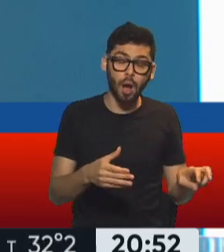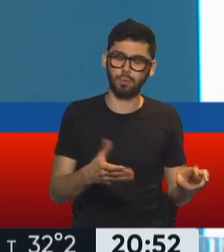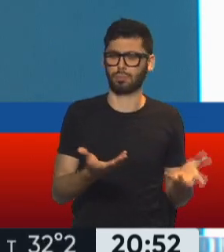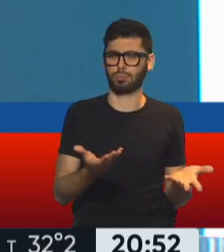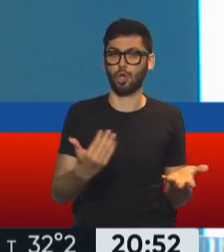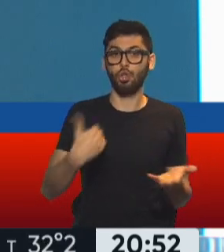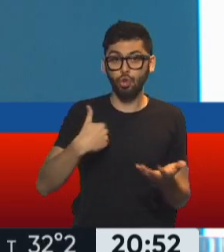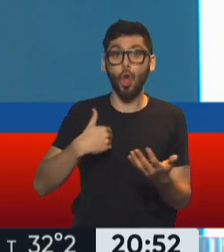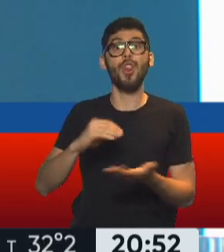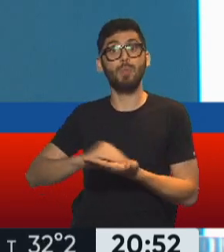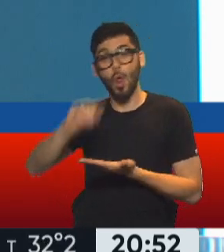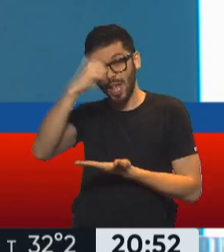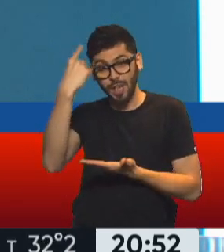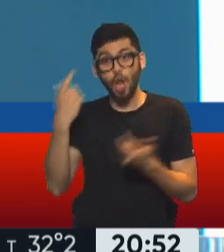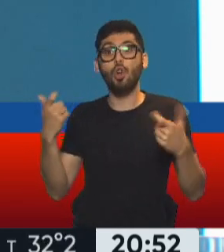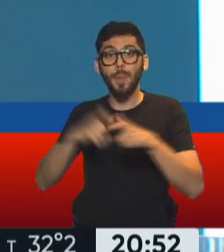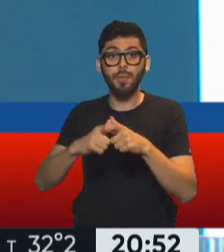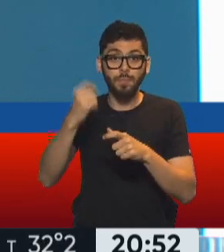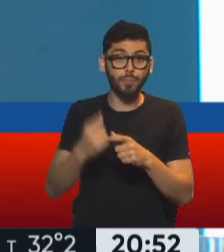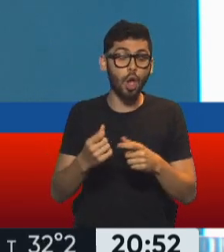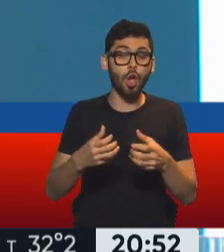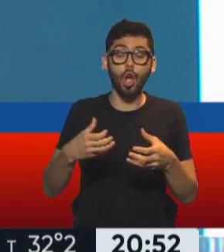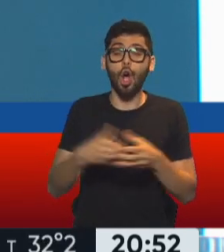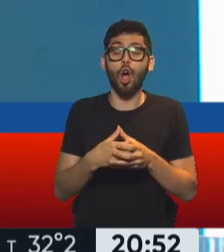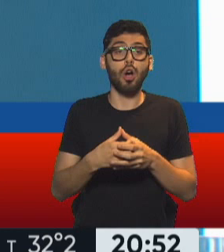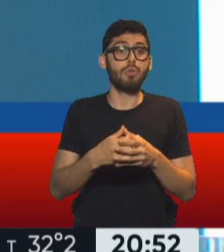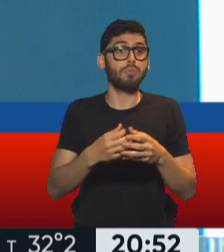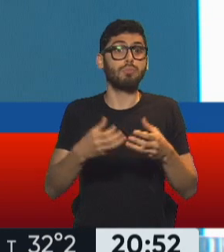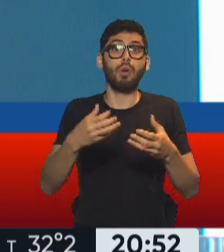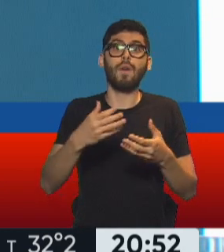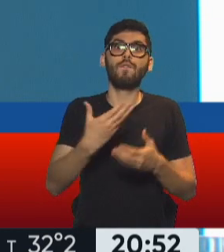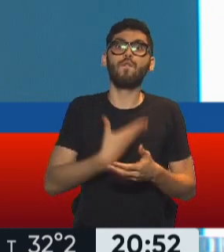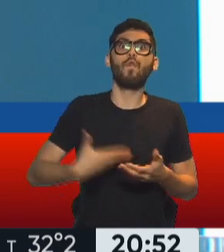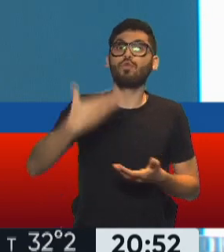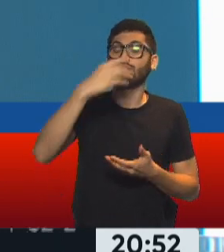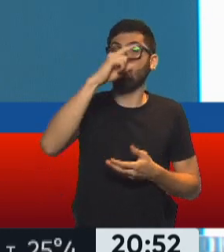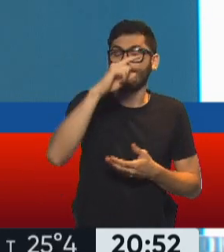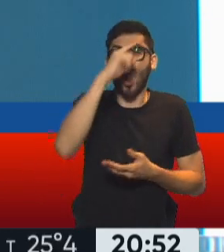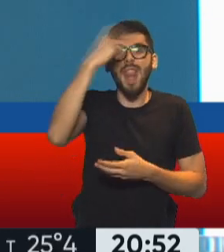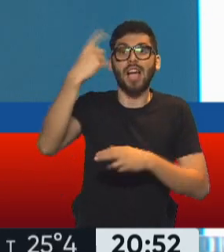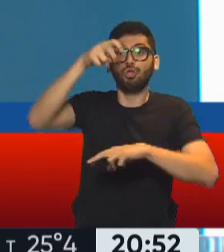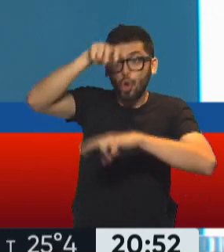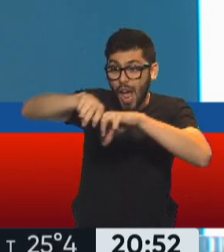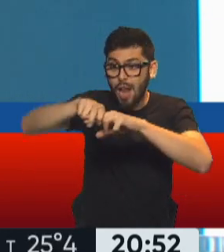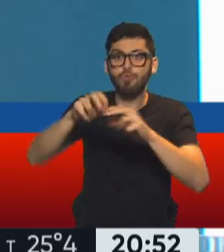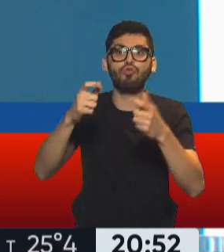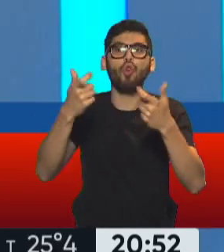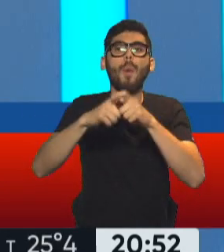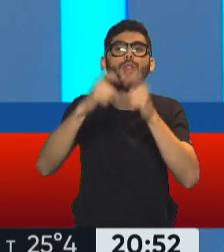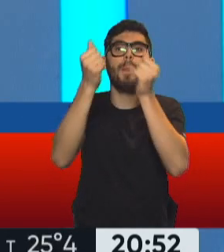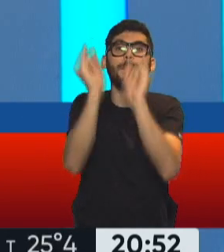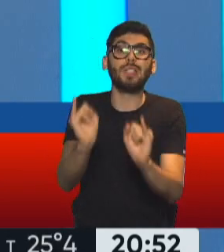de Presupuesto. Nunca la oposición, en presencia de un funcionario nacional, se levantó y se fue. Bueno, en la primero, Comisión de Presupuesto. Eso